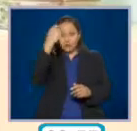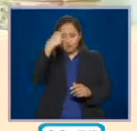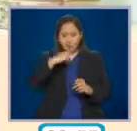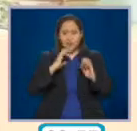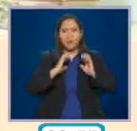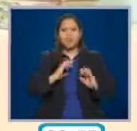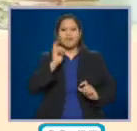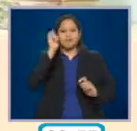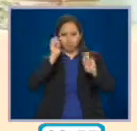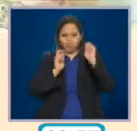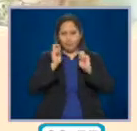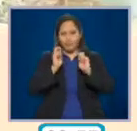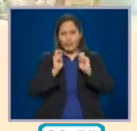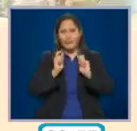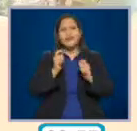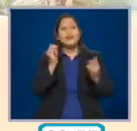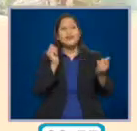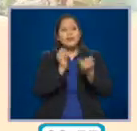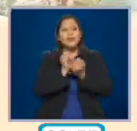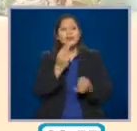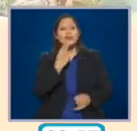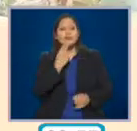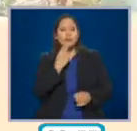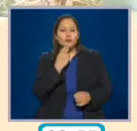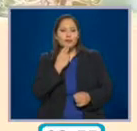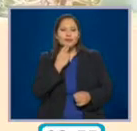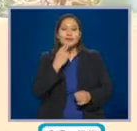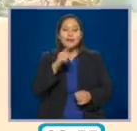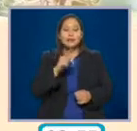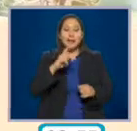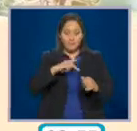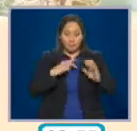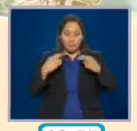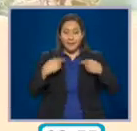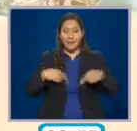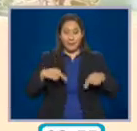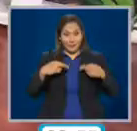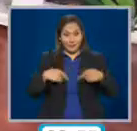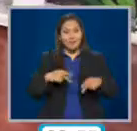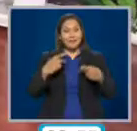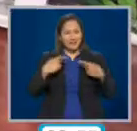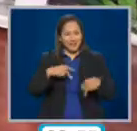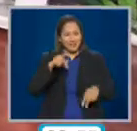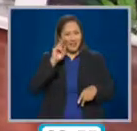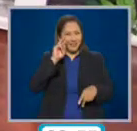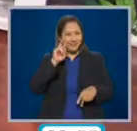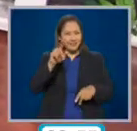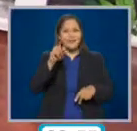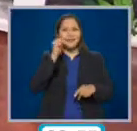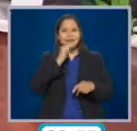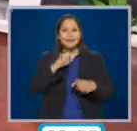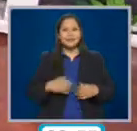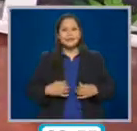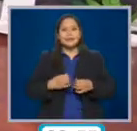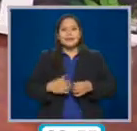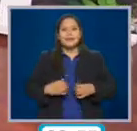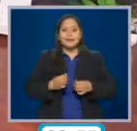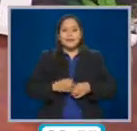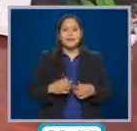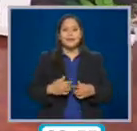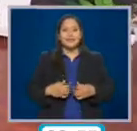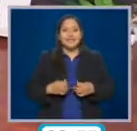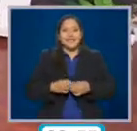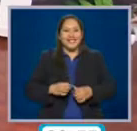Aquí vamos a ver que también utilizamos en ciertos momentos nuestra ropa. Hay gente, no sé si han notado que todo el tiempo se está cerrando el suéter o